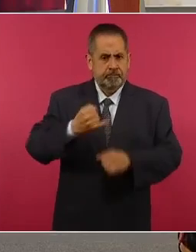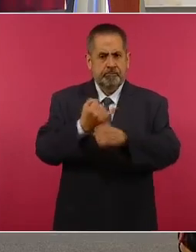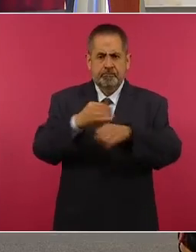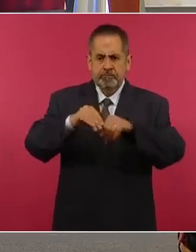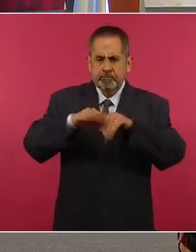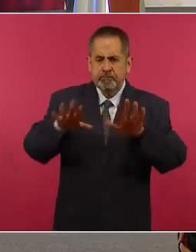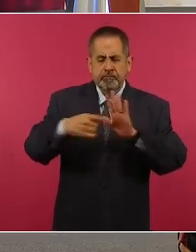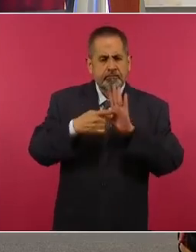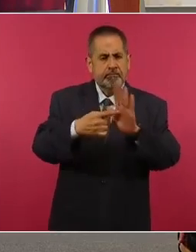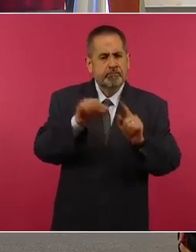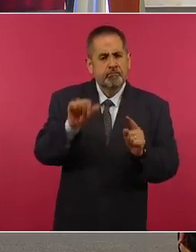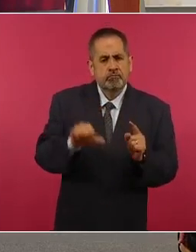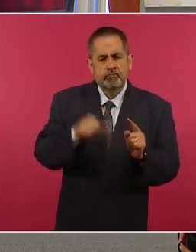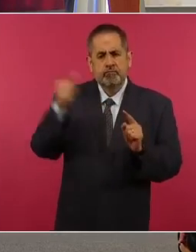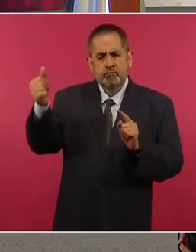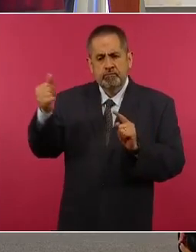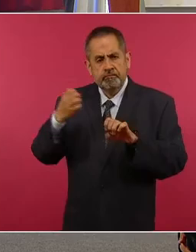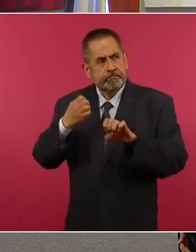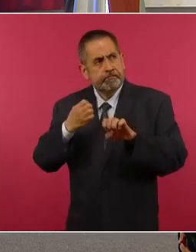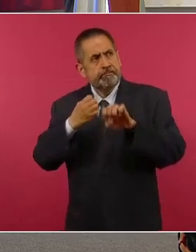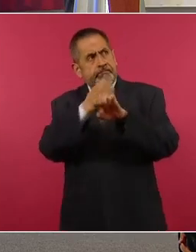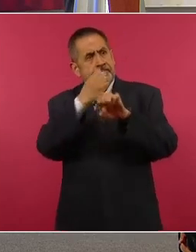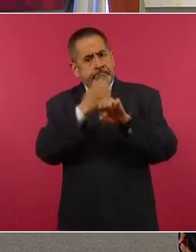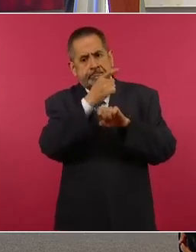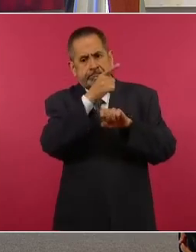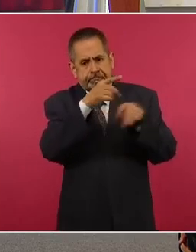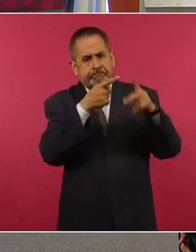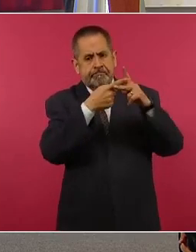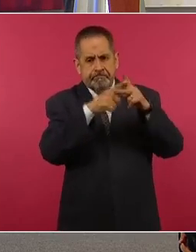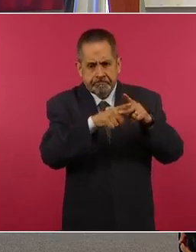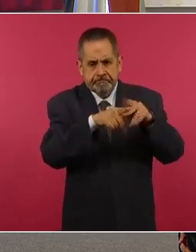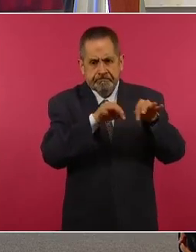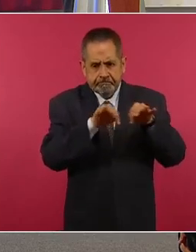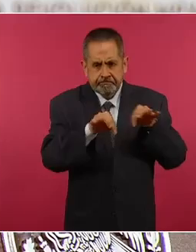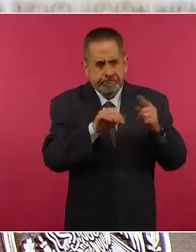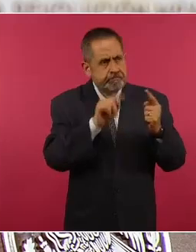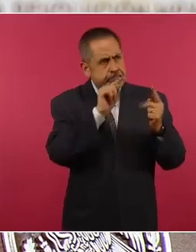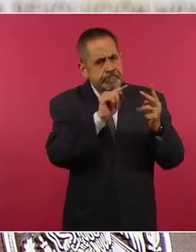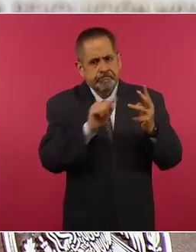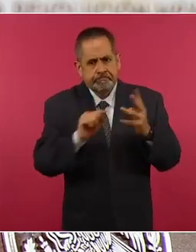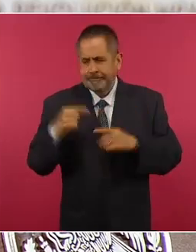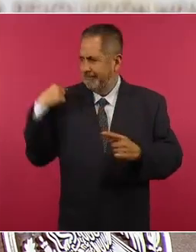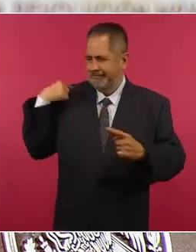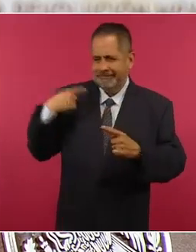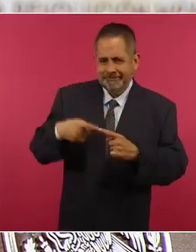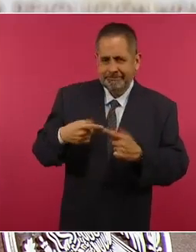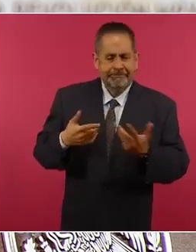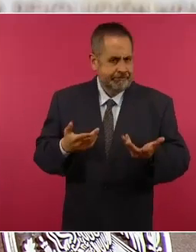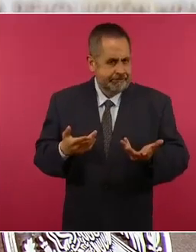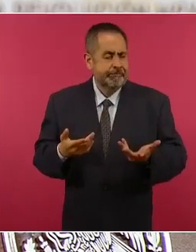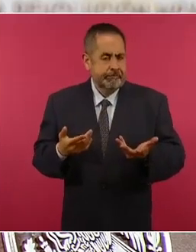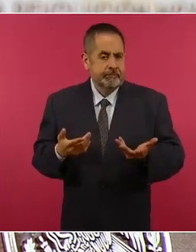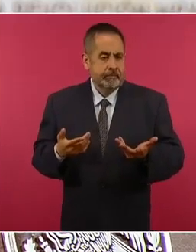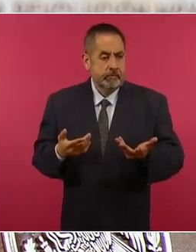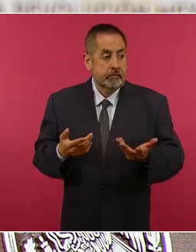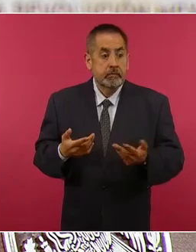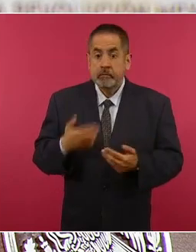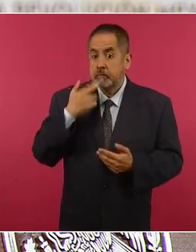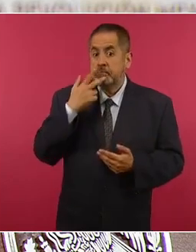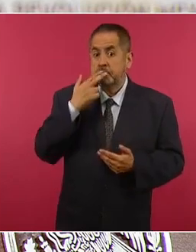sobre otros estados en donde hemos estado trabajando en estos últimos meses, también con avances